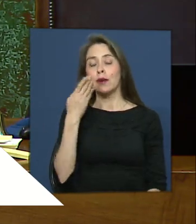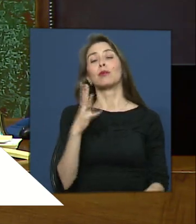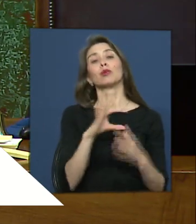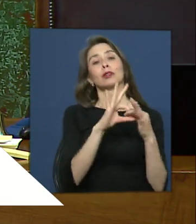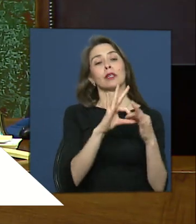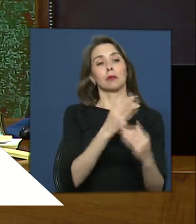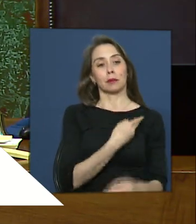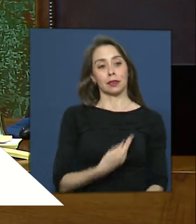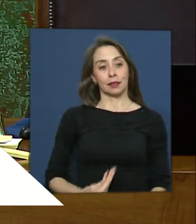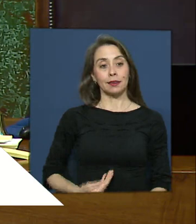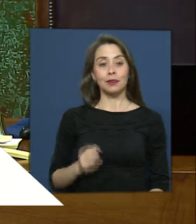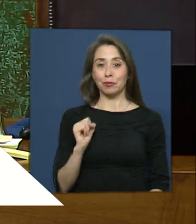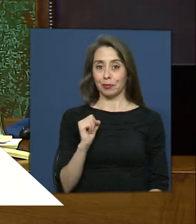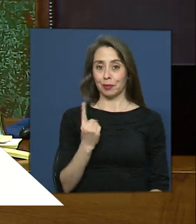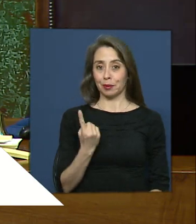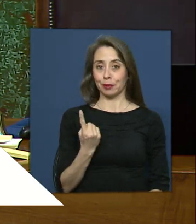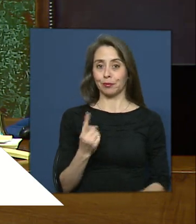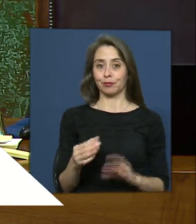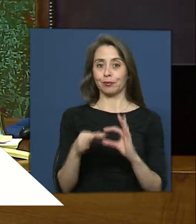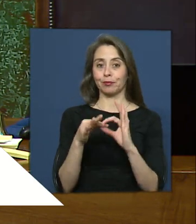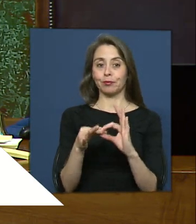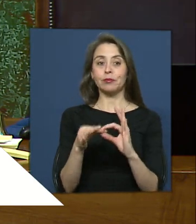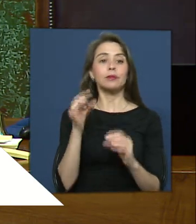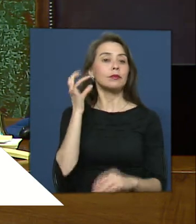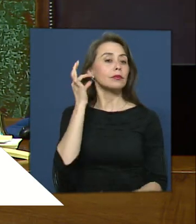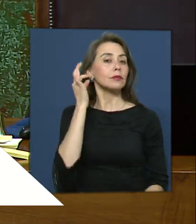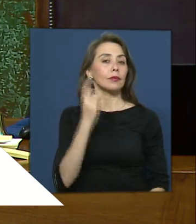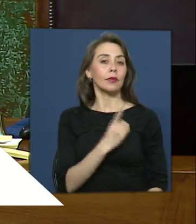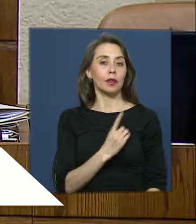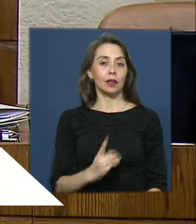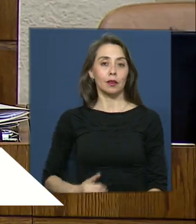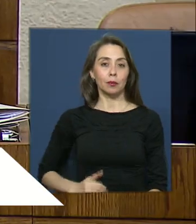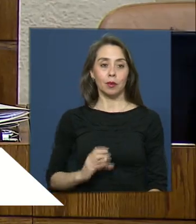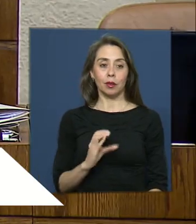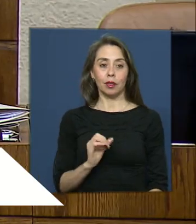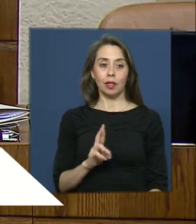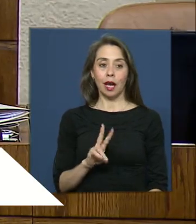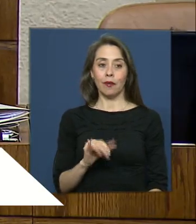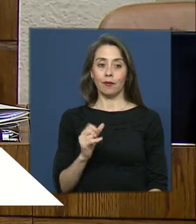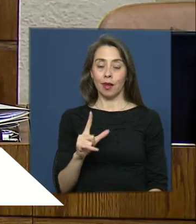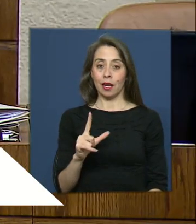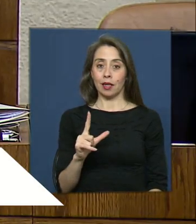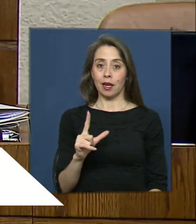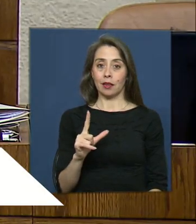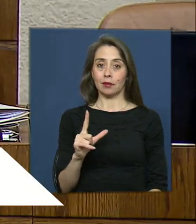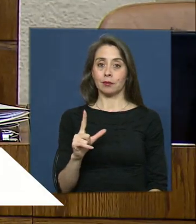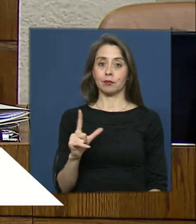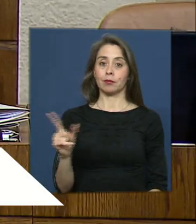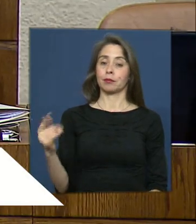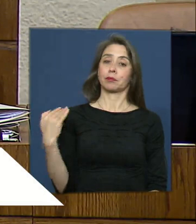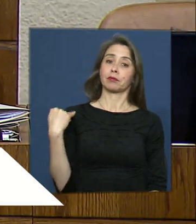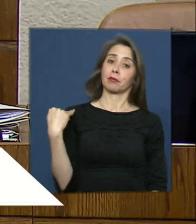gracias, presidente. Primero, agradecer a la diputada Loreto Carvajal el que nos haya